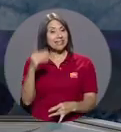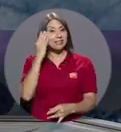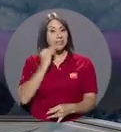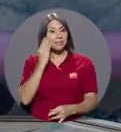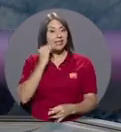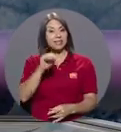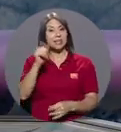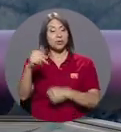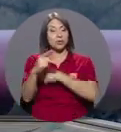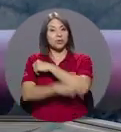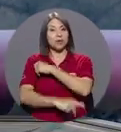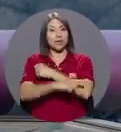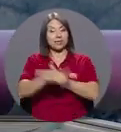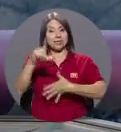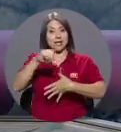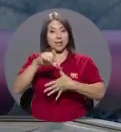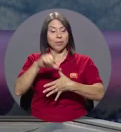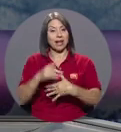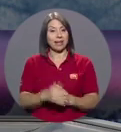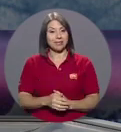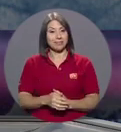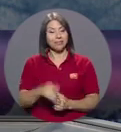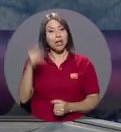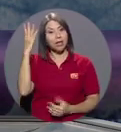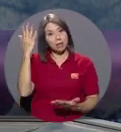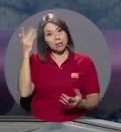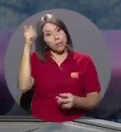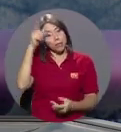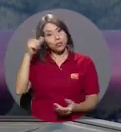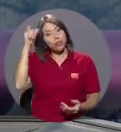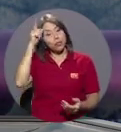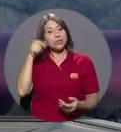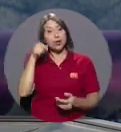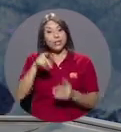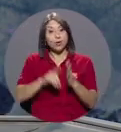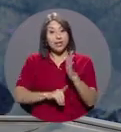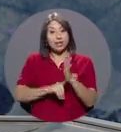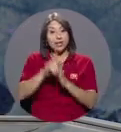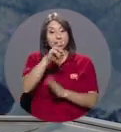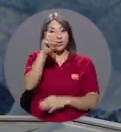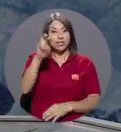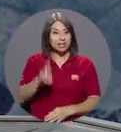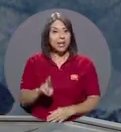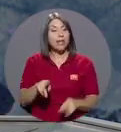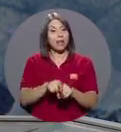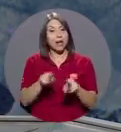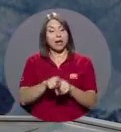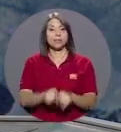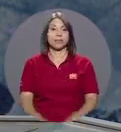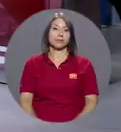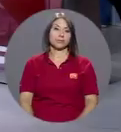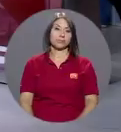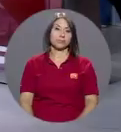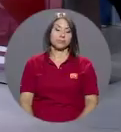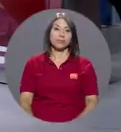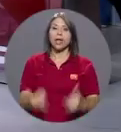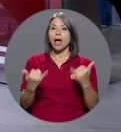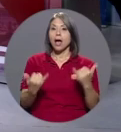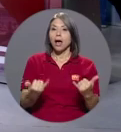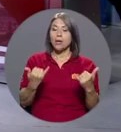Interesantes estas experiencias de otros países latinoamericanos y por supuesto pues también la forma en que esto se está desarrollando en Costa